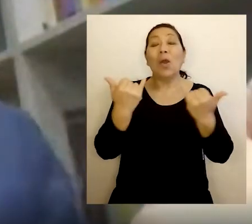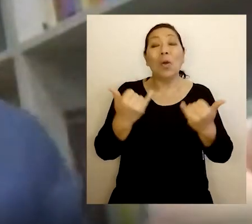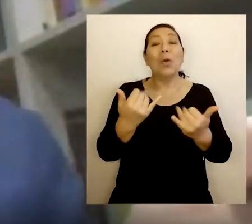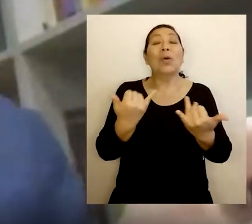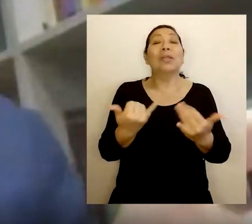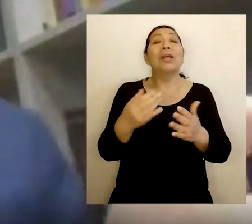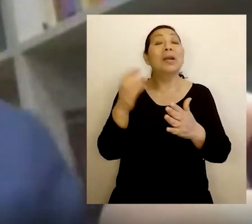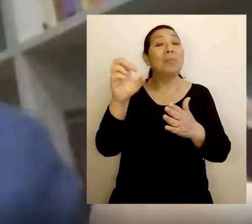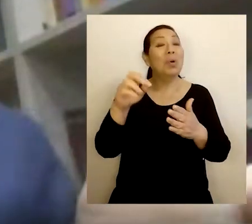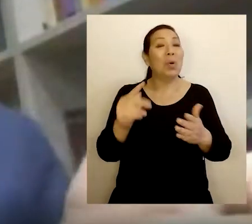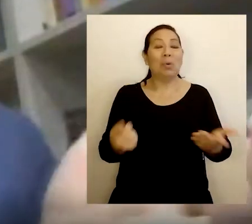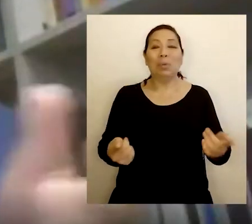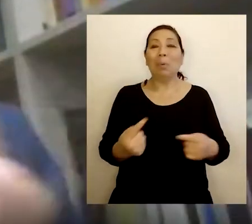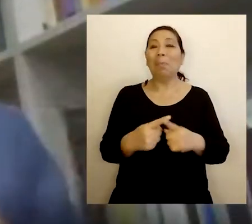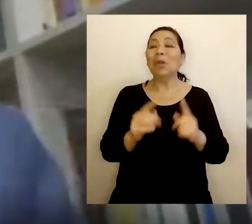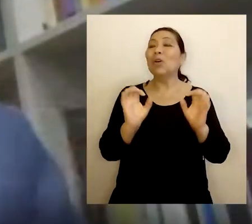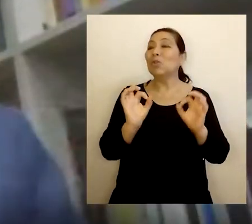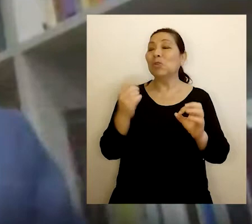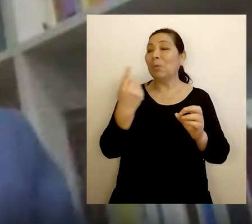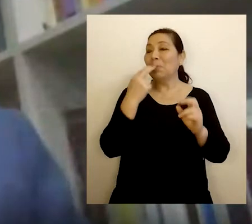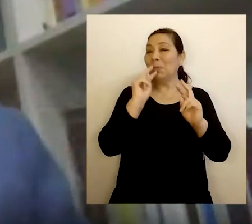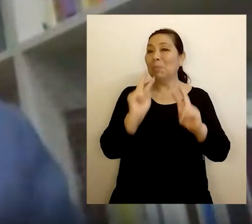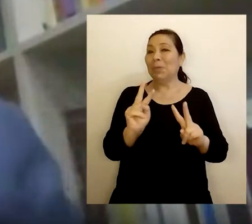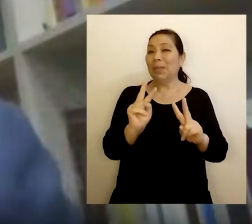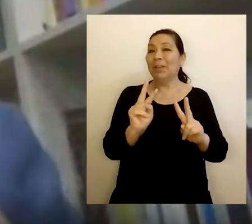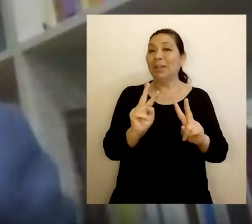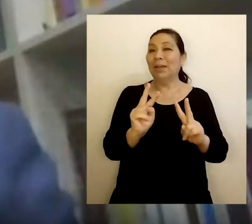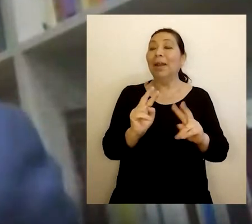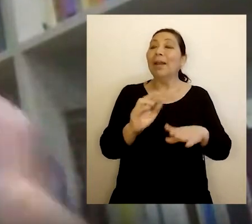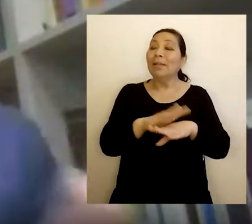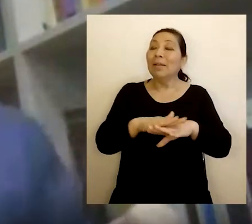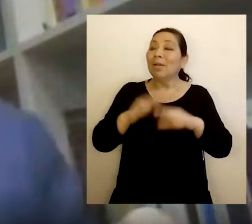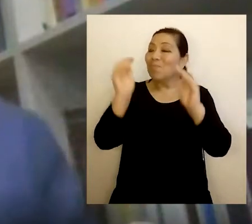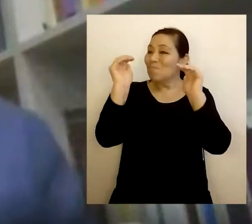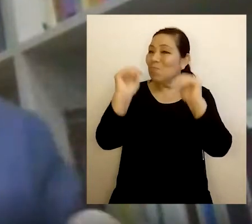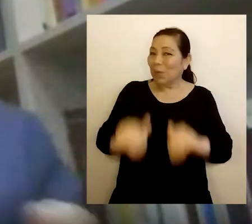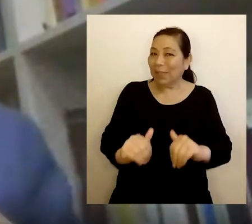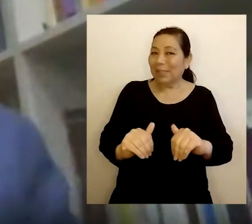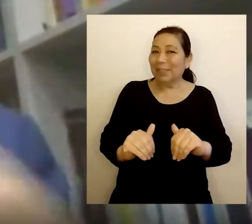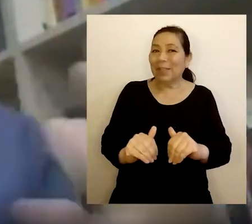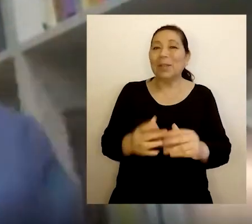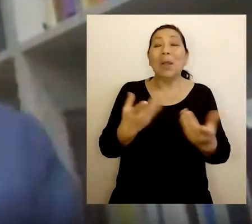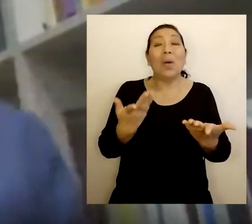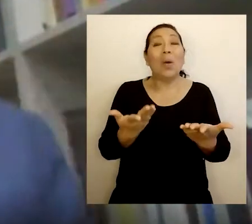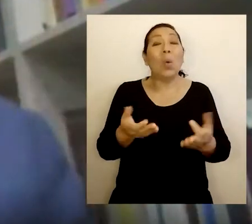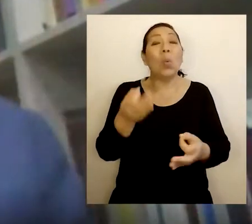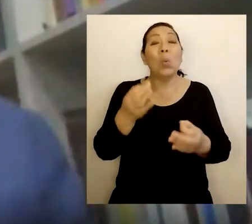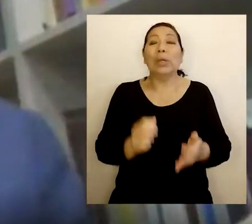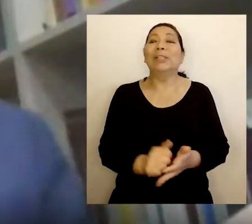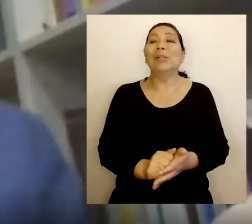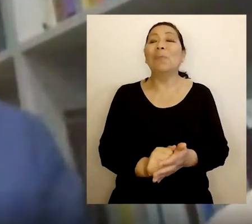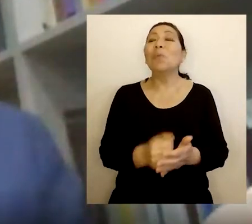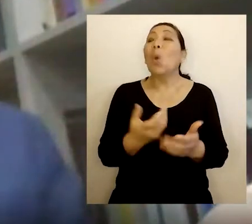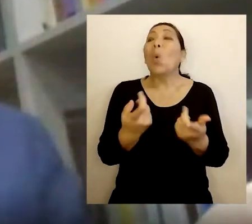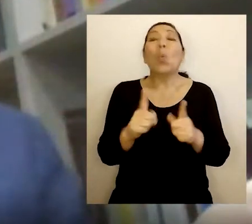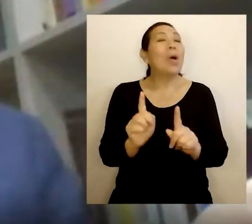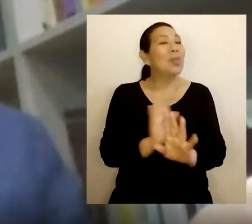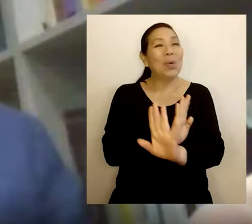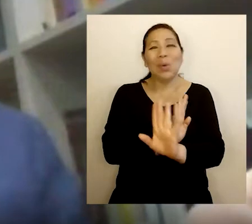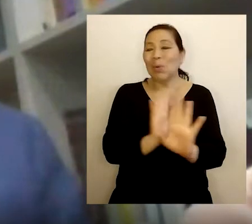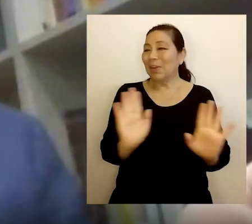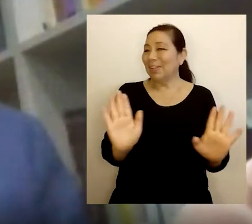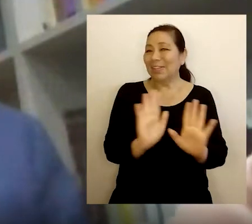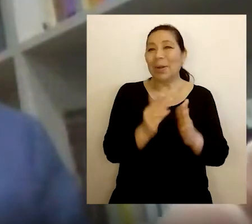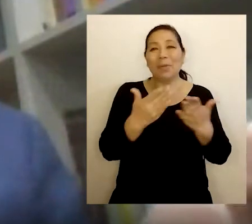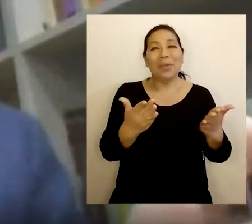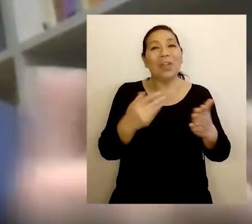beneficiario del habeas corpus. Simplemente lo que estamos viendo es tratar de tirarse abajo un proceso ordinario, una sentencia, cuando no se ha cuestionado